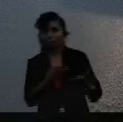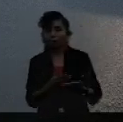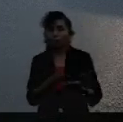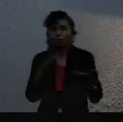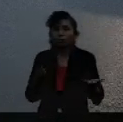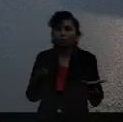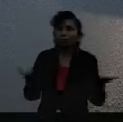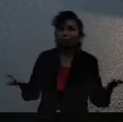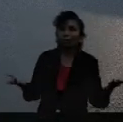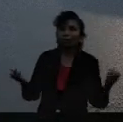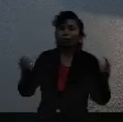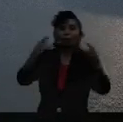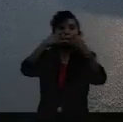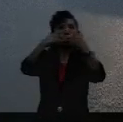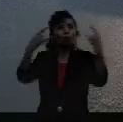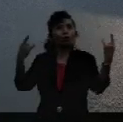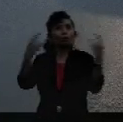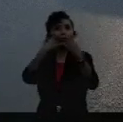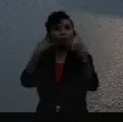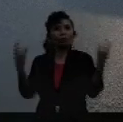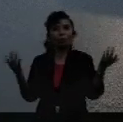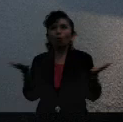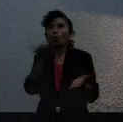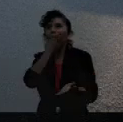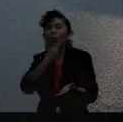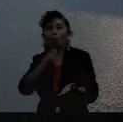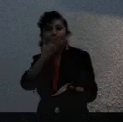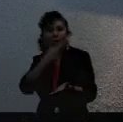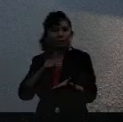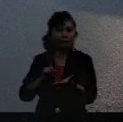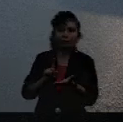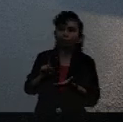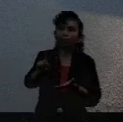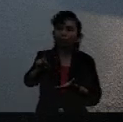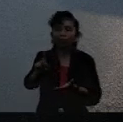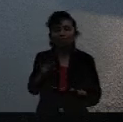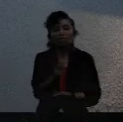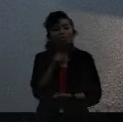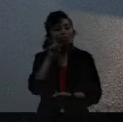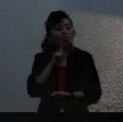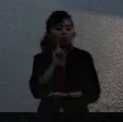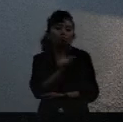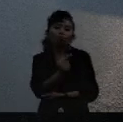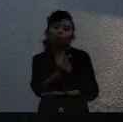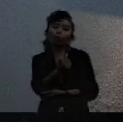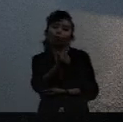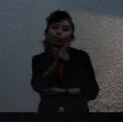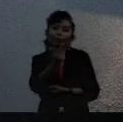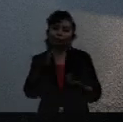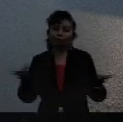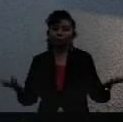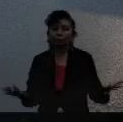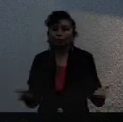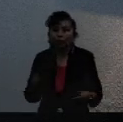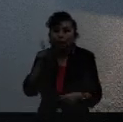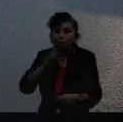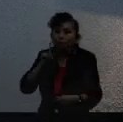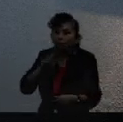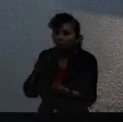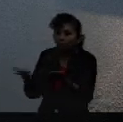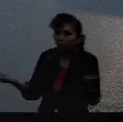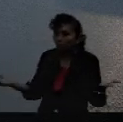siempre fue protagonizada por muchos hombres por muy pocas mujeres a las mujeres se nos ha